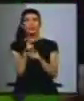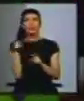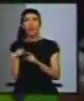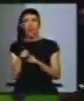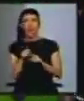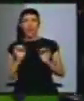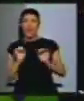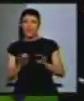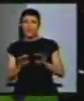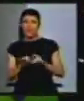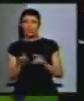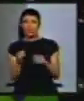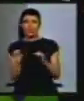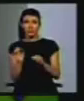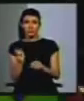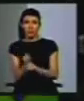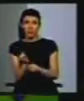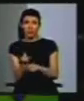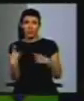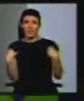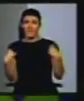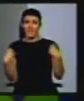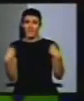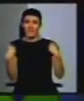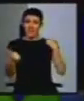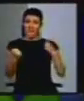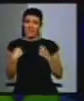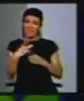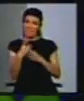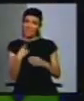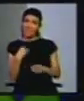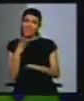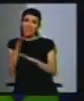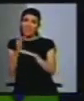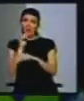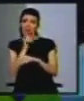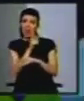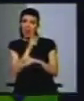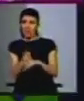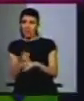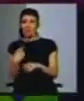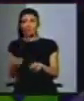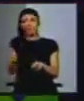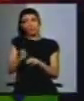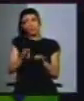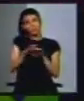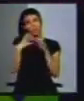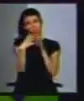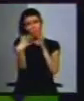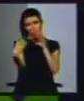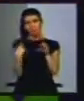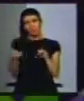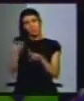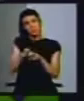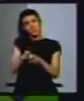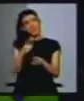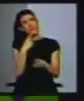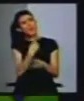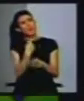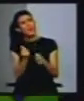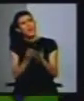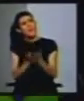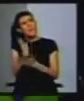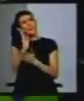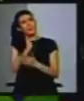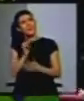de baile, nos invita a acompañarlo hasta su hotel. A bordo de su limusina le preguntamos el origen del fenómeno de la Zumba. Una vez